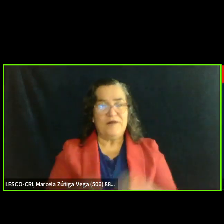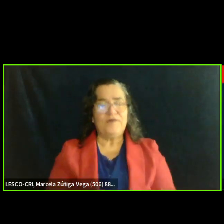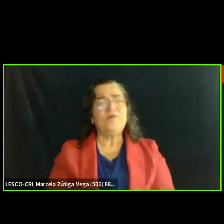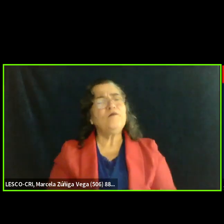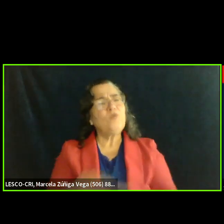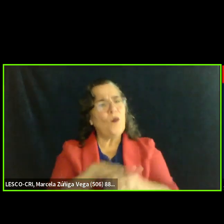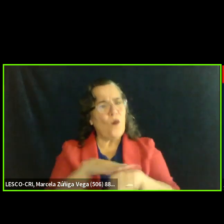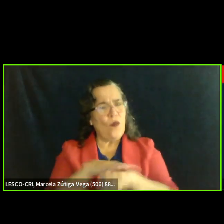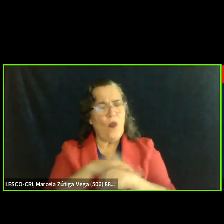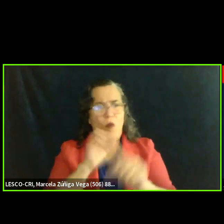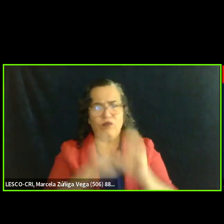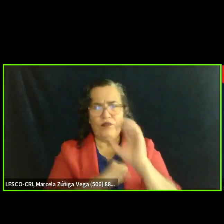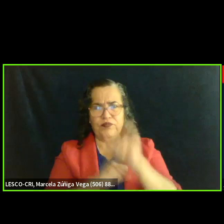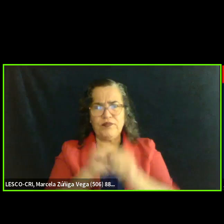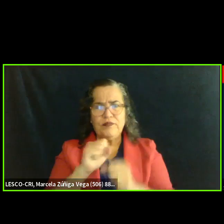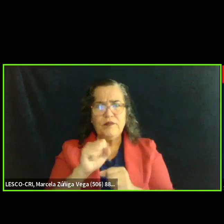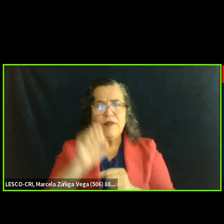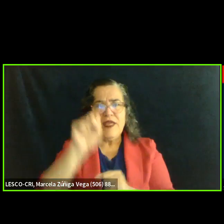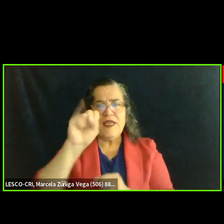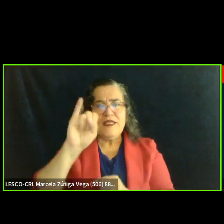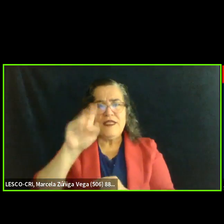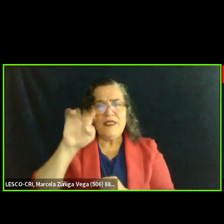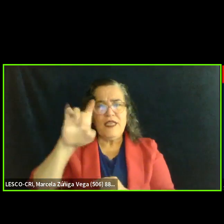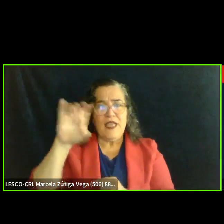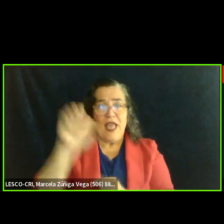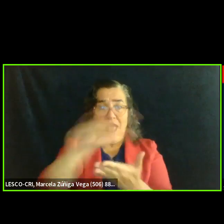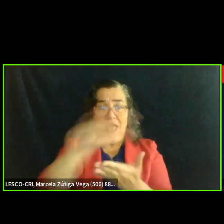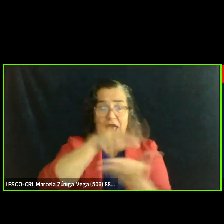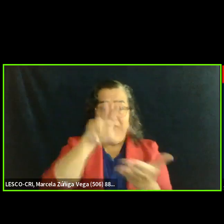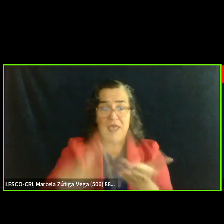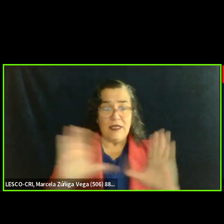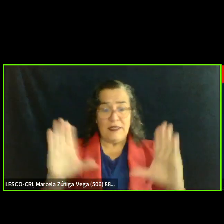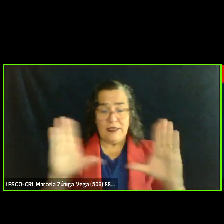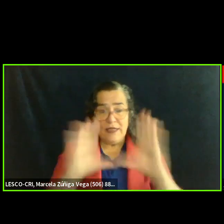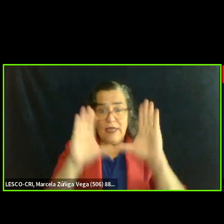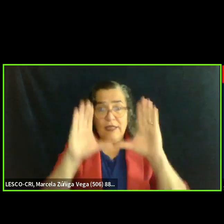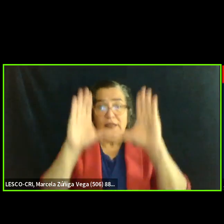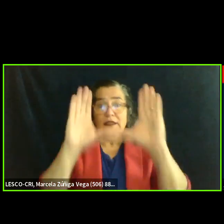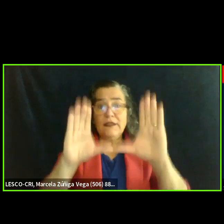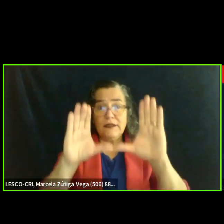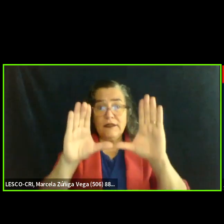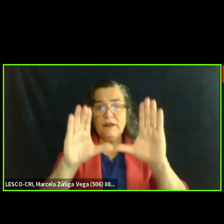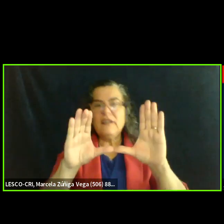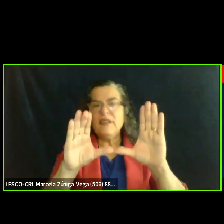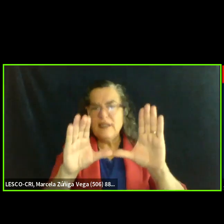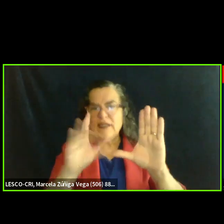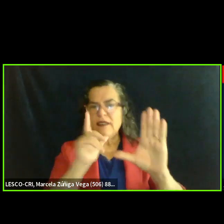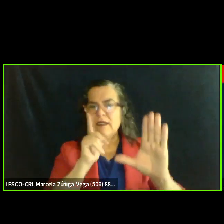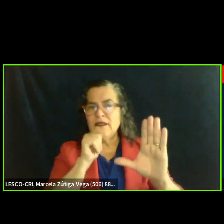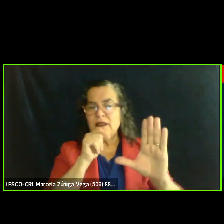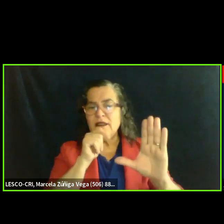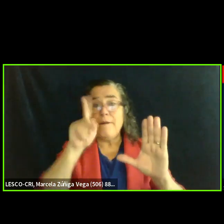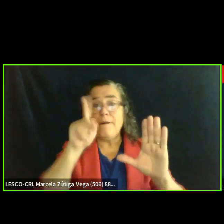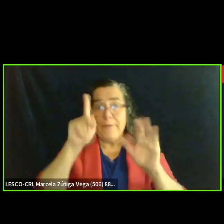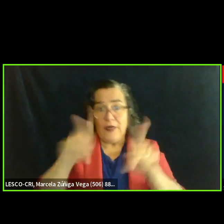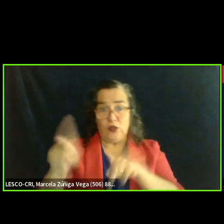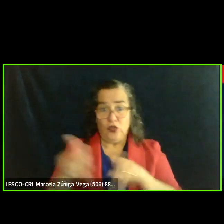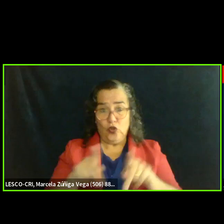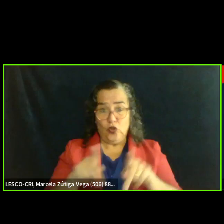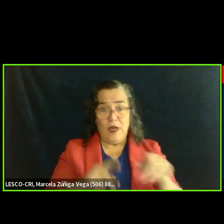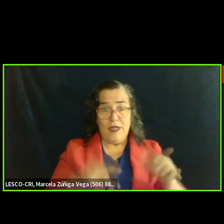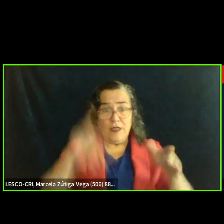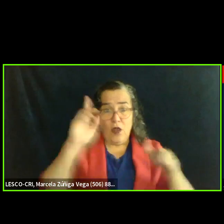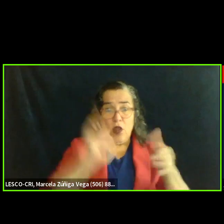que el SINAES le extenderá el certificado de participación únicamente a las personas que permanezcan conectadas durante toda la